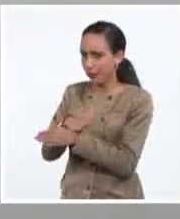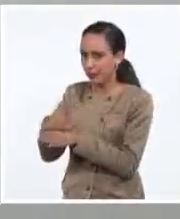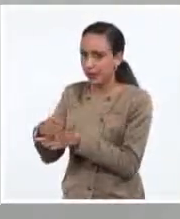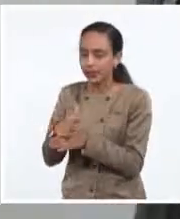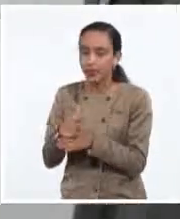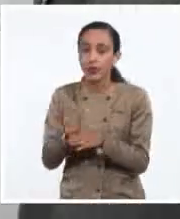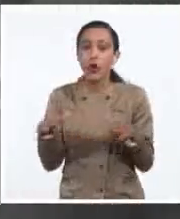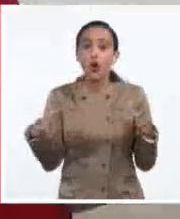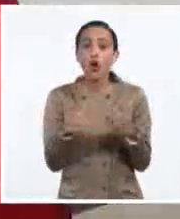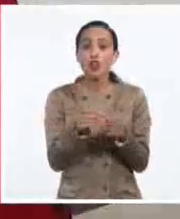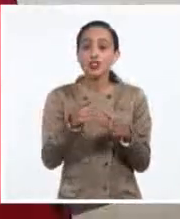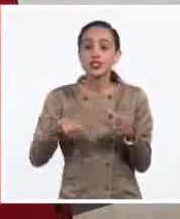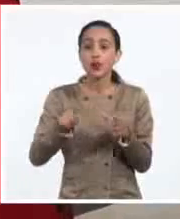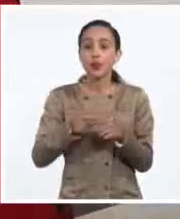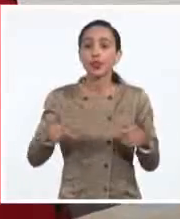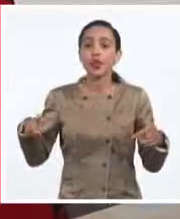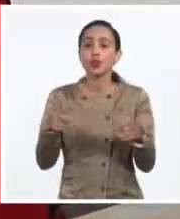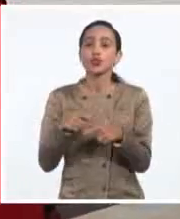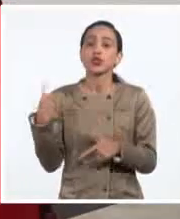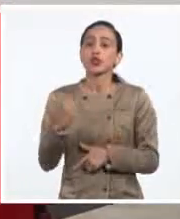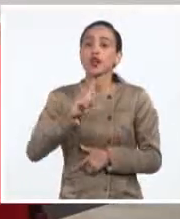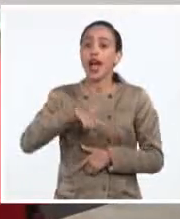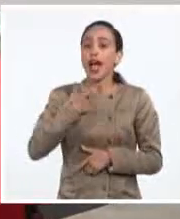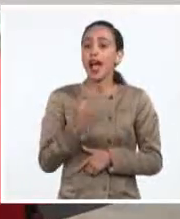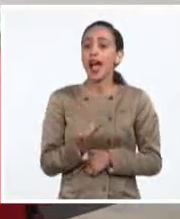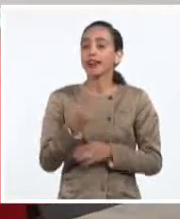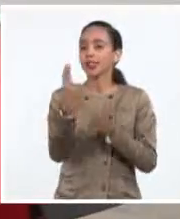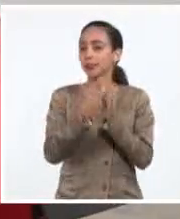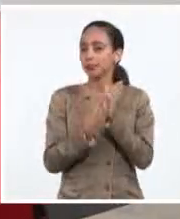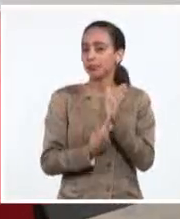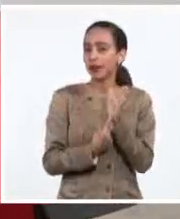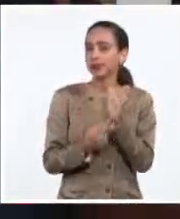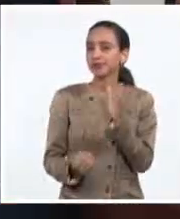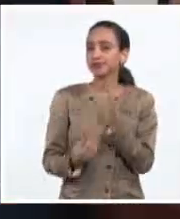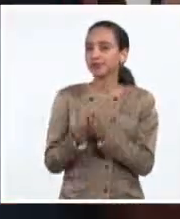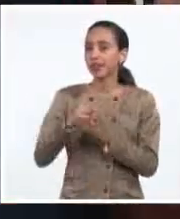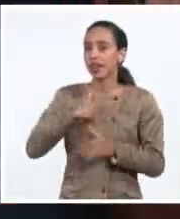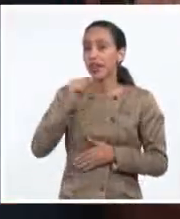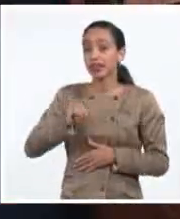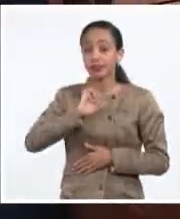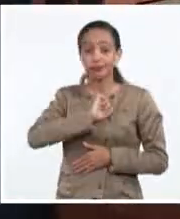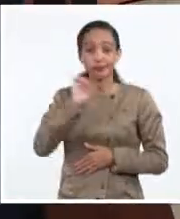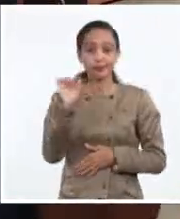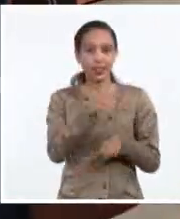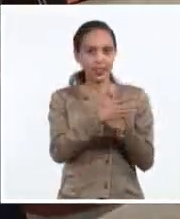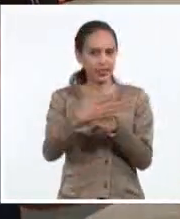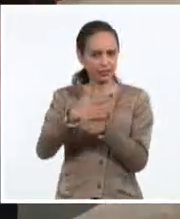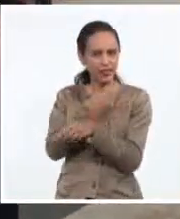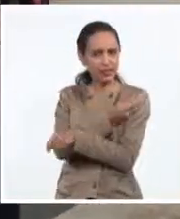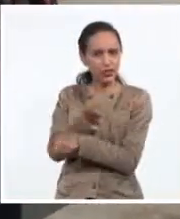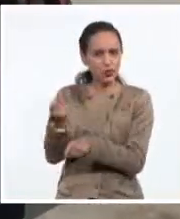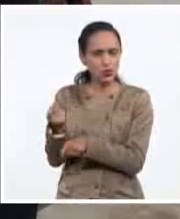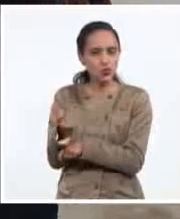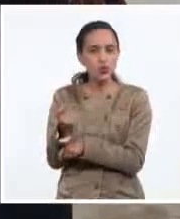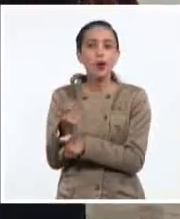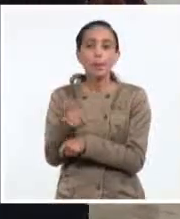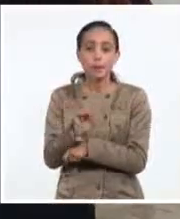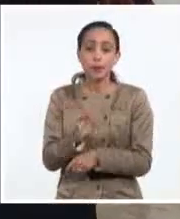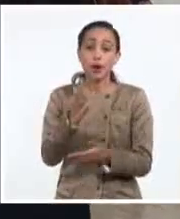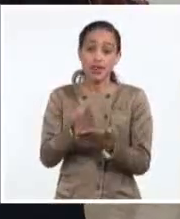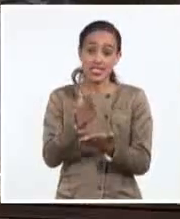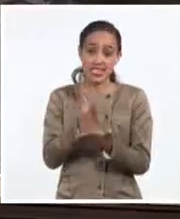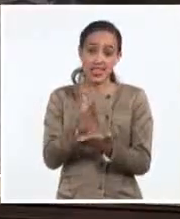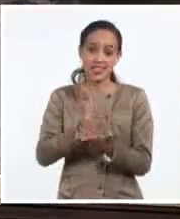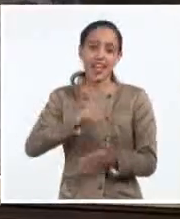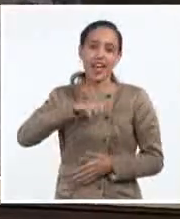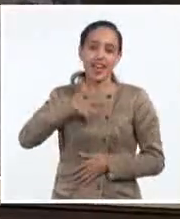colección del Consejo Nacional de las Artes Plásticas, creada por artistas graduados en diferentes cursos de la enseñanza artística.